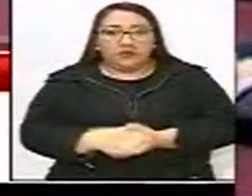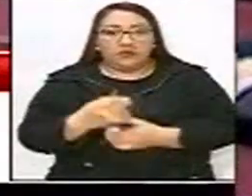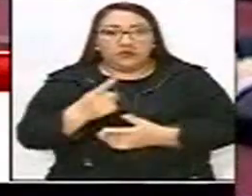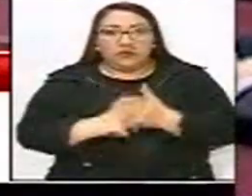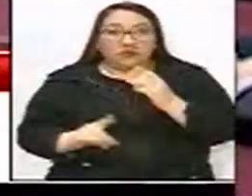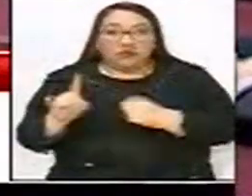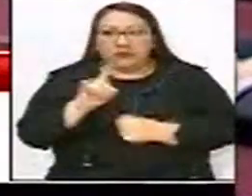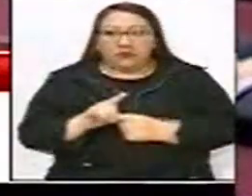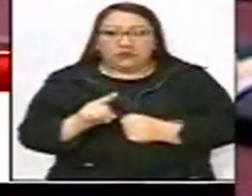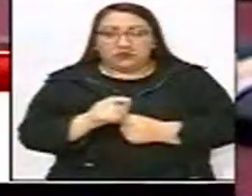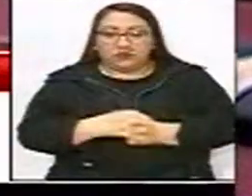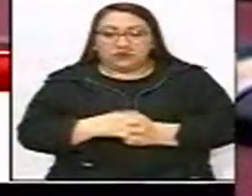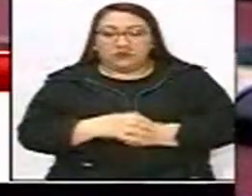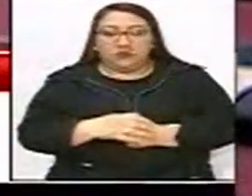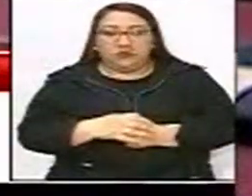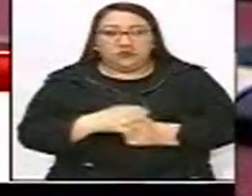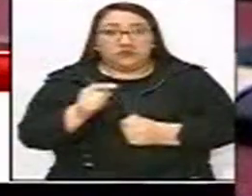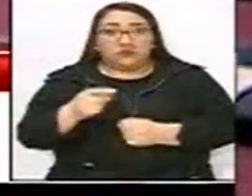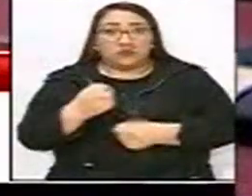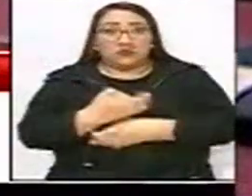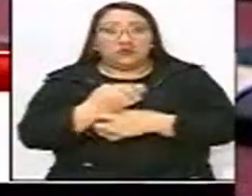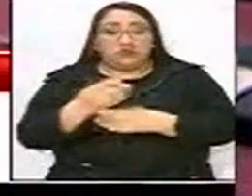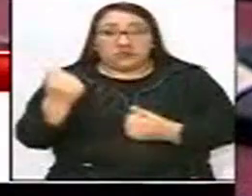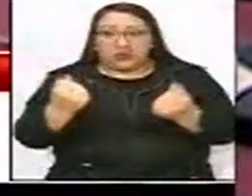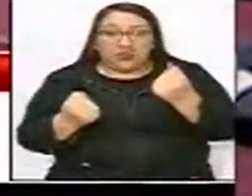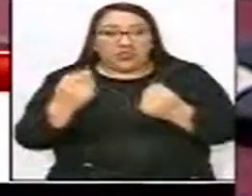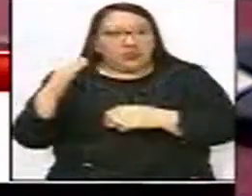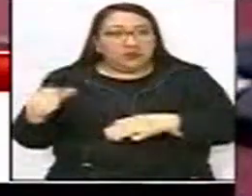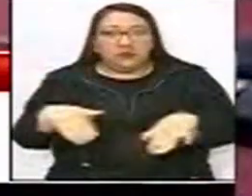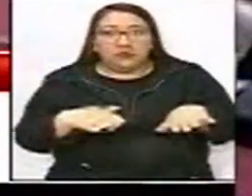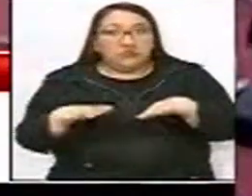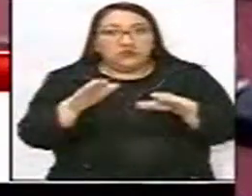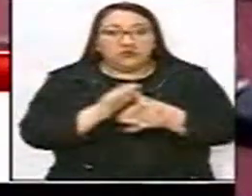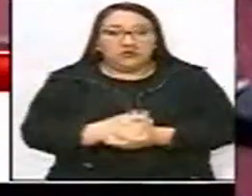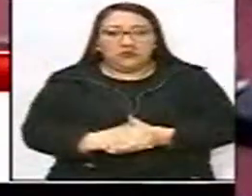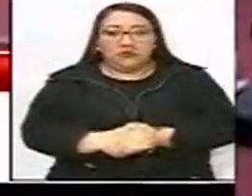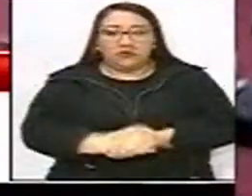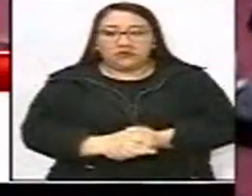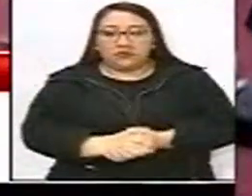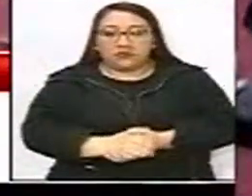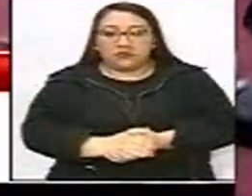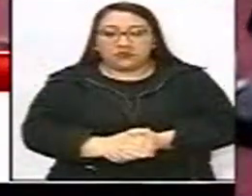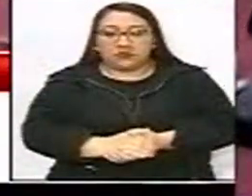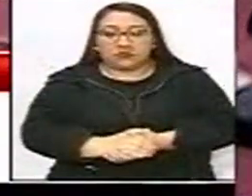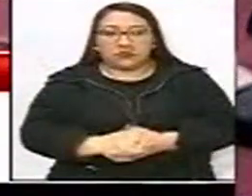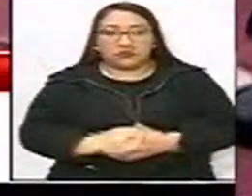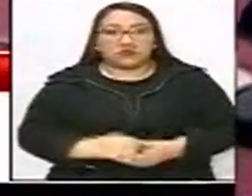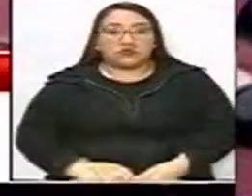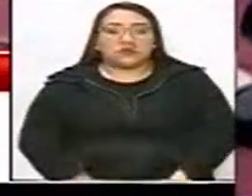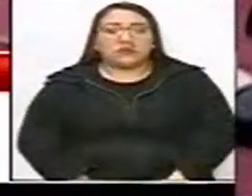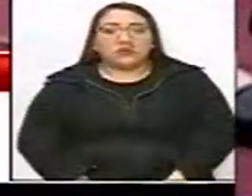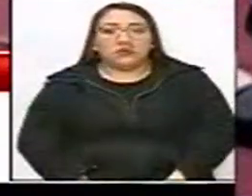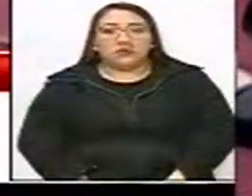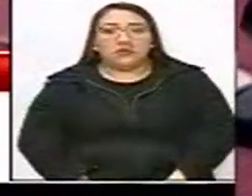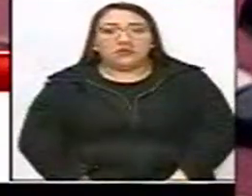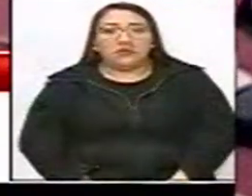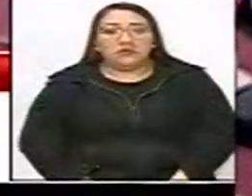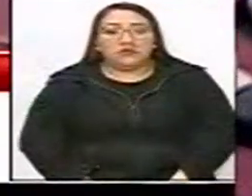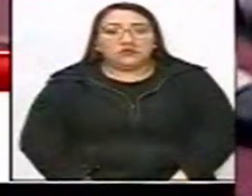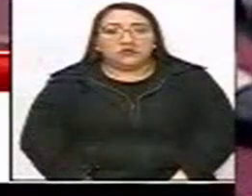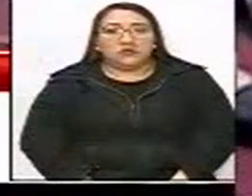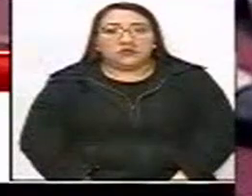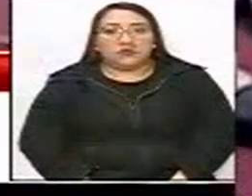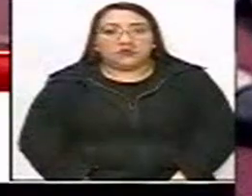usan ese medio de transporte para movilizarse. Y por supuesto, no podía